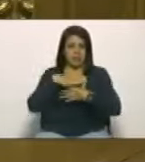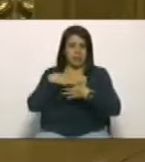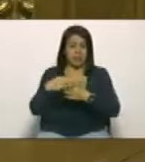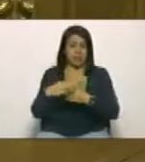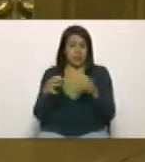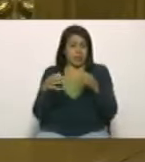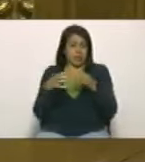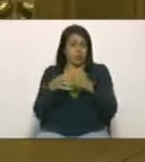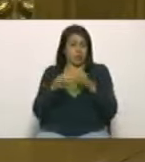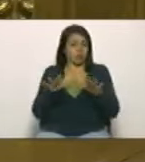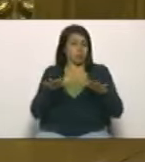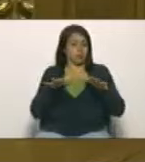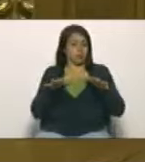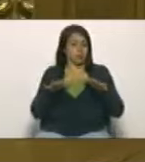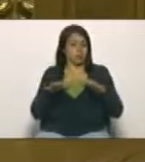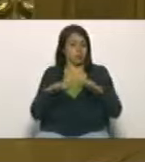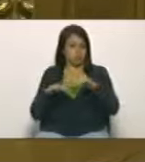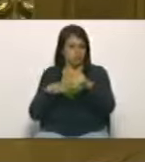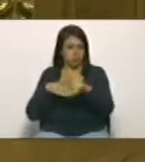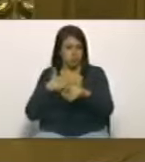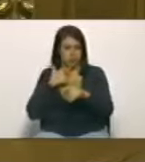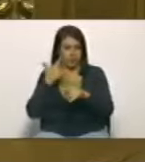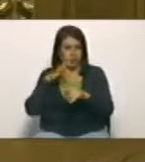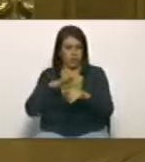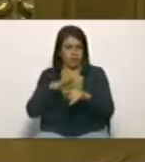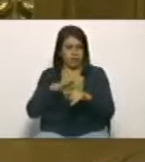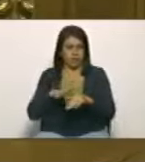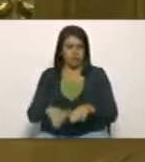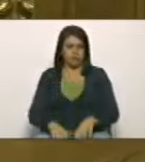élite? ¿Merece?